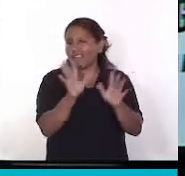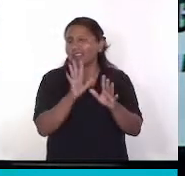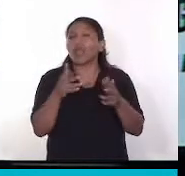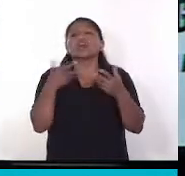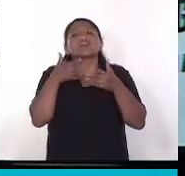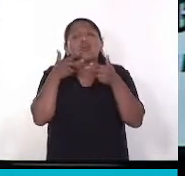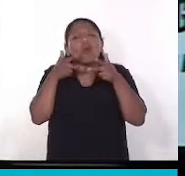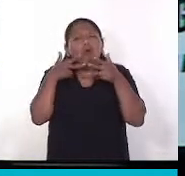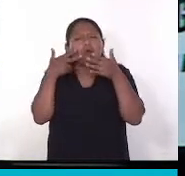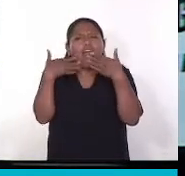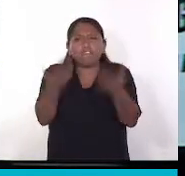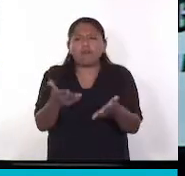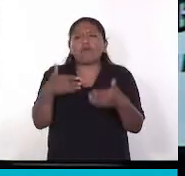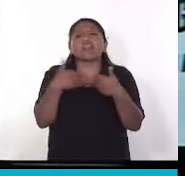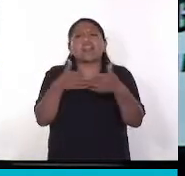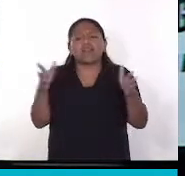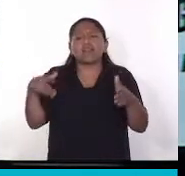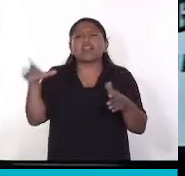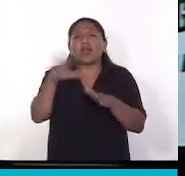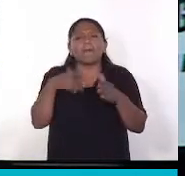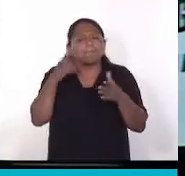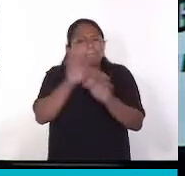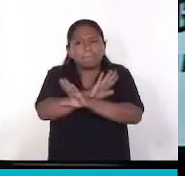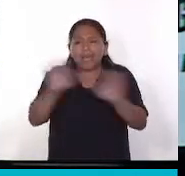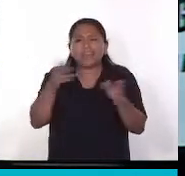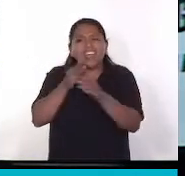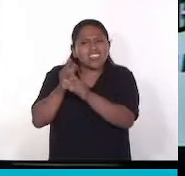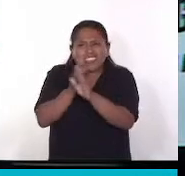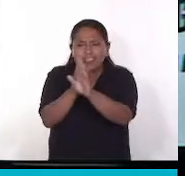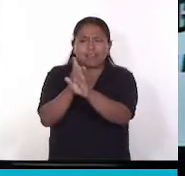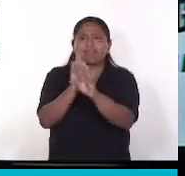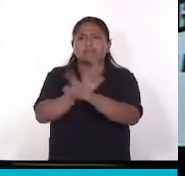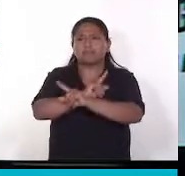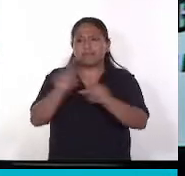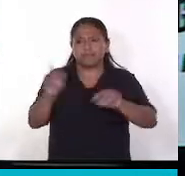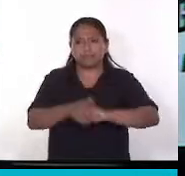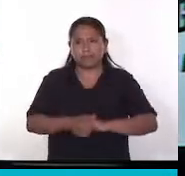trabajadores, basta de perseguir a los trabajadores del municipio de Berazategui. Gracias.